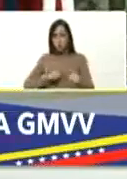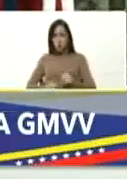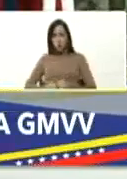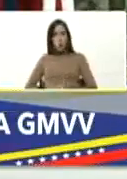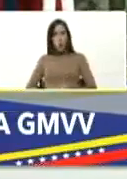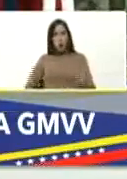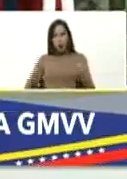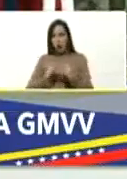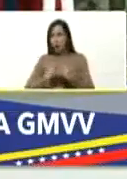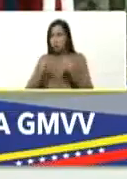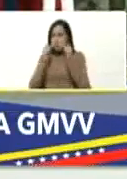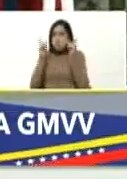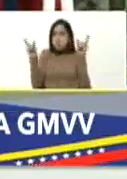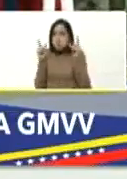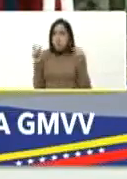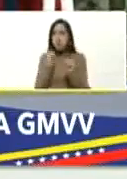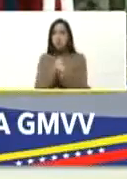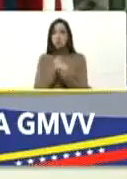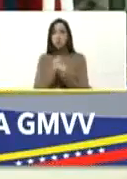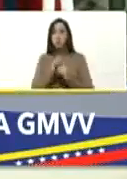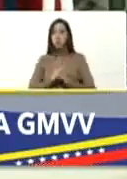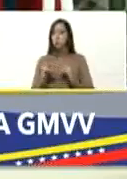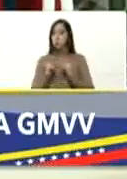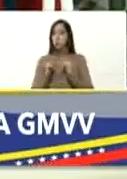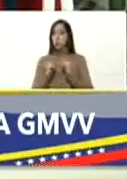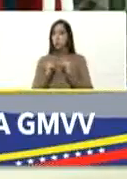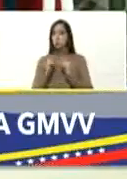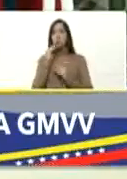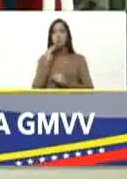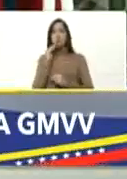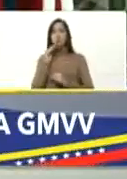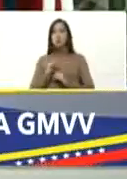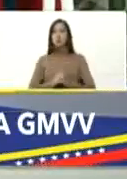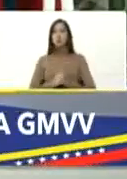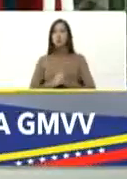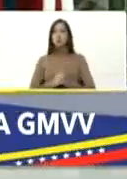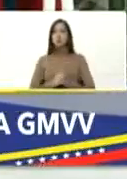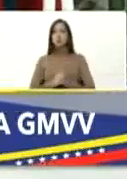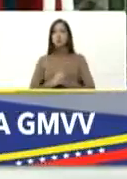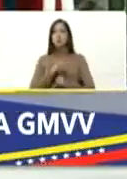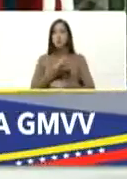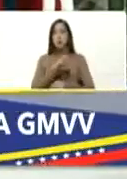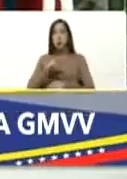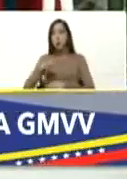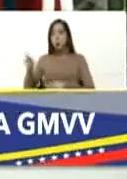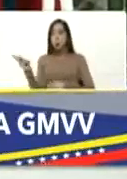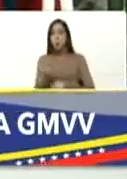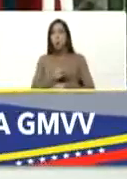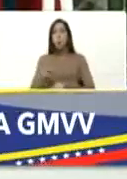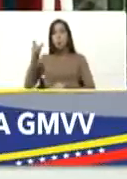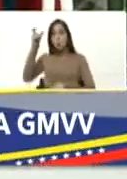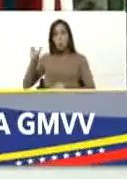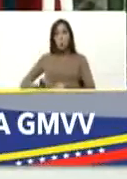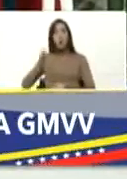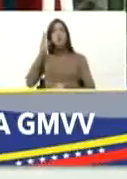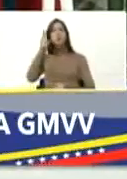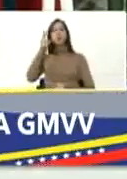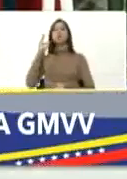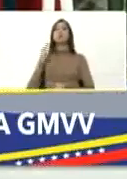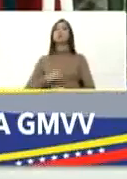Venezolano. Qué interesante, Flor. Quiero conocer esa experiencia, Carolis. Carolis y Flor, dos mujeres. Así que